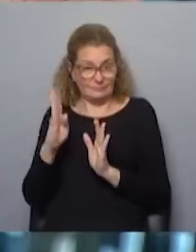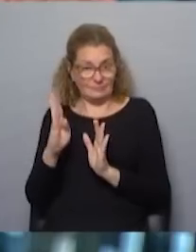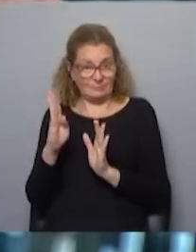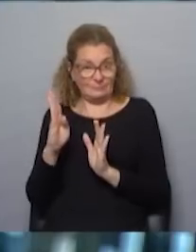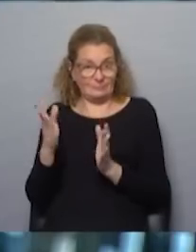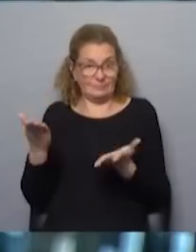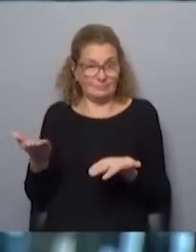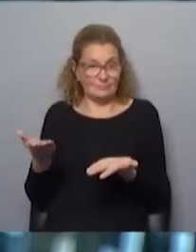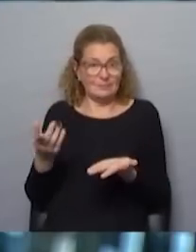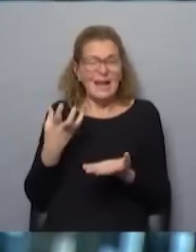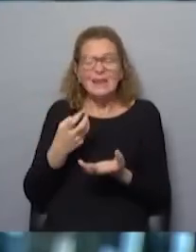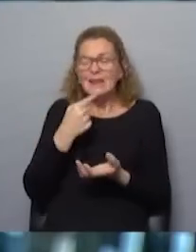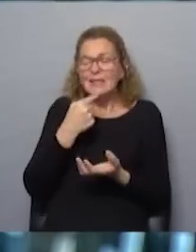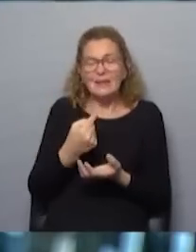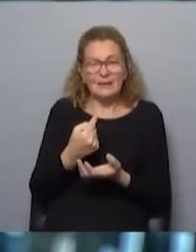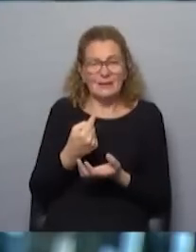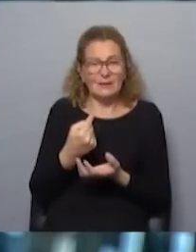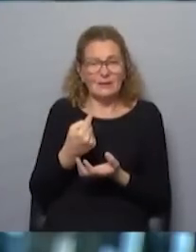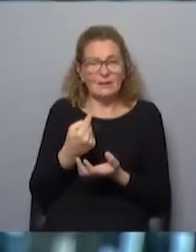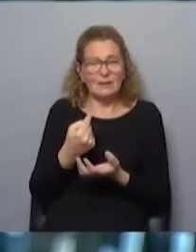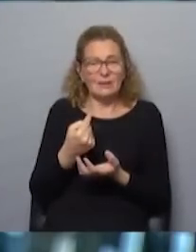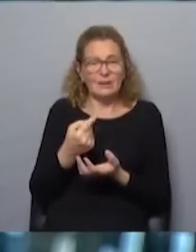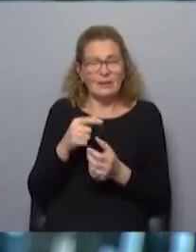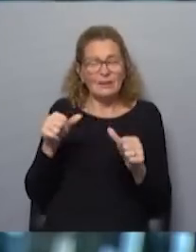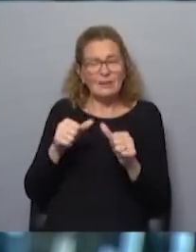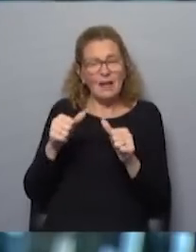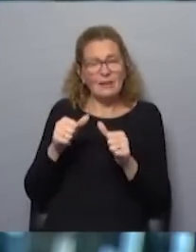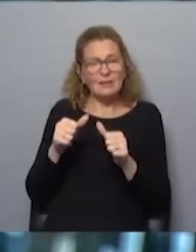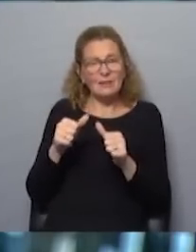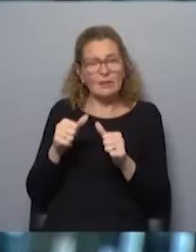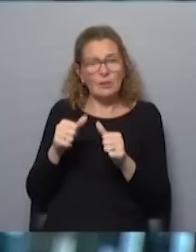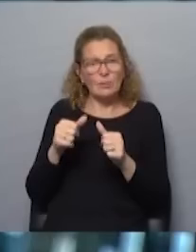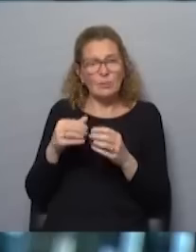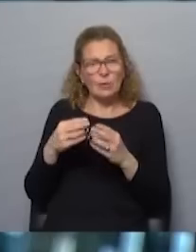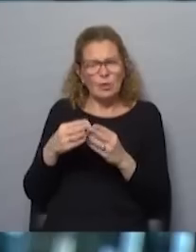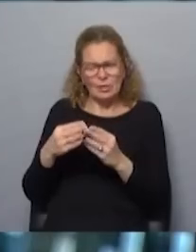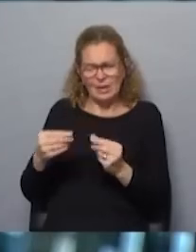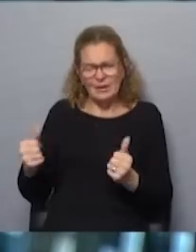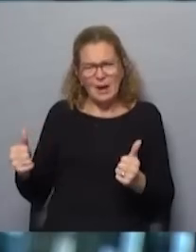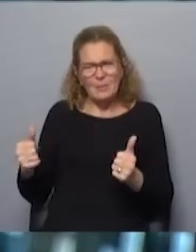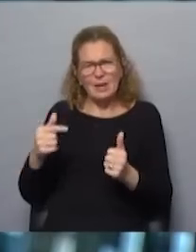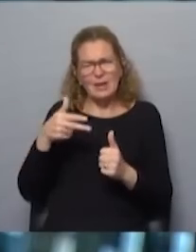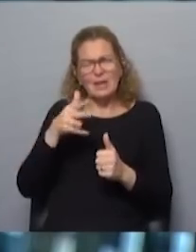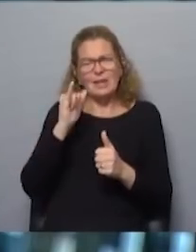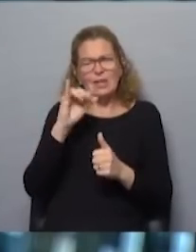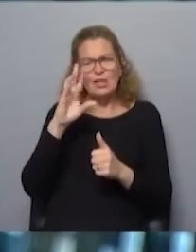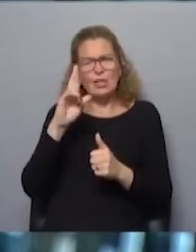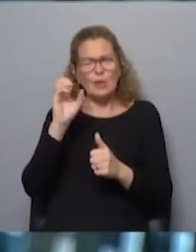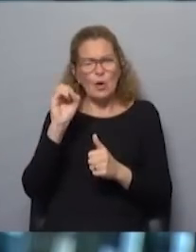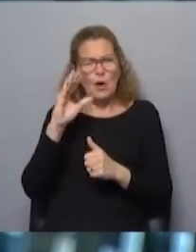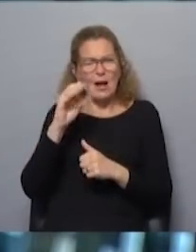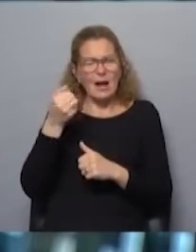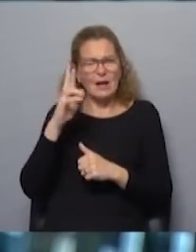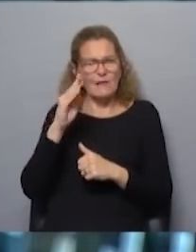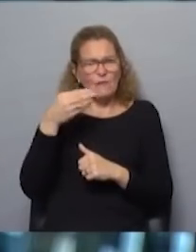y qué sucede se produce un derrame de hidrocarburos hay que modificar transitoriamente el